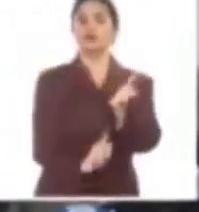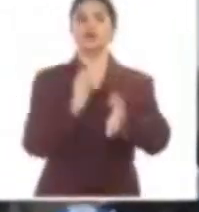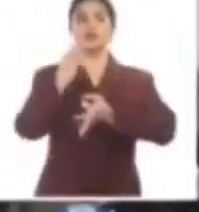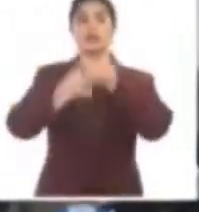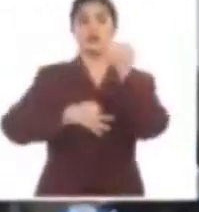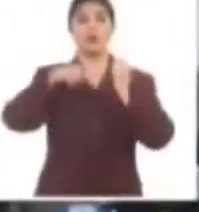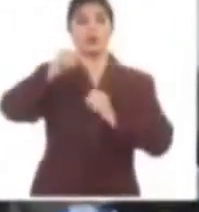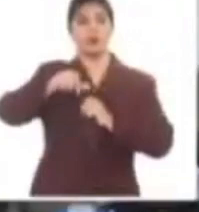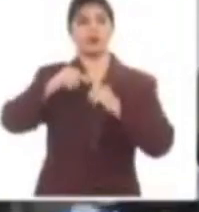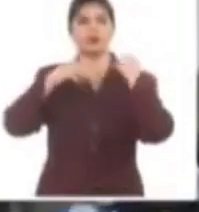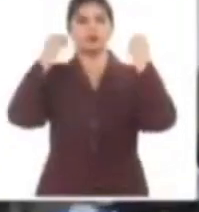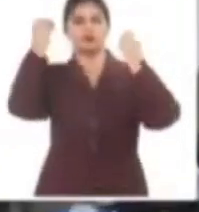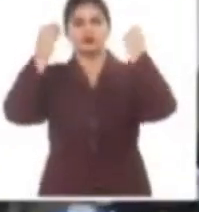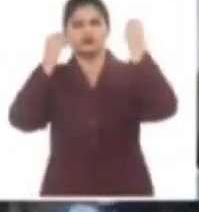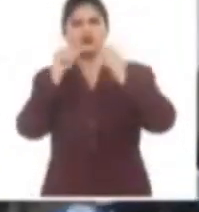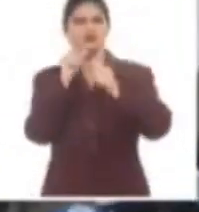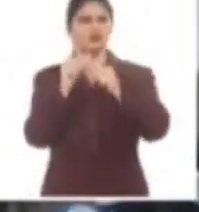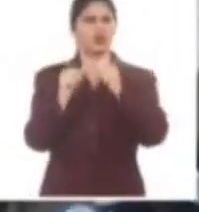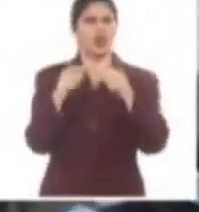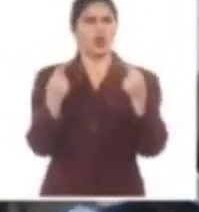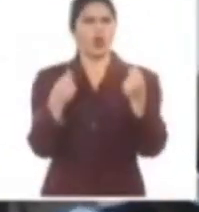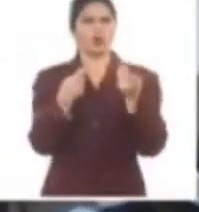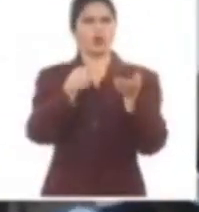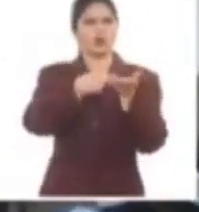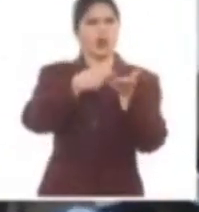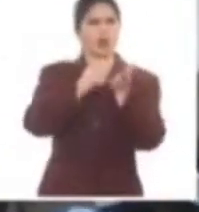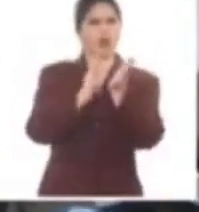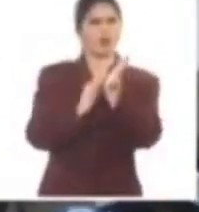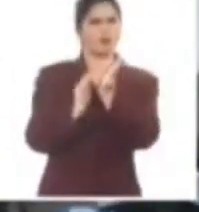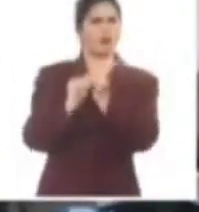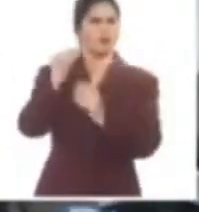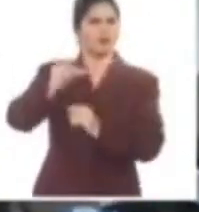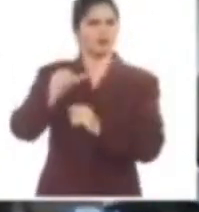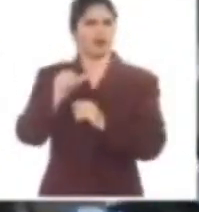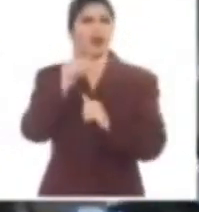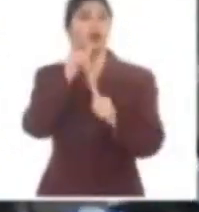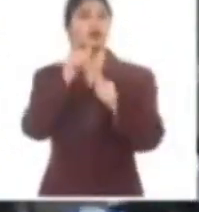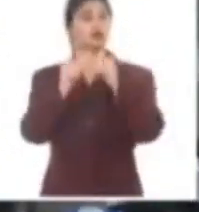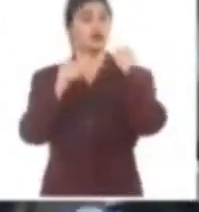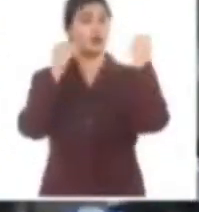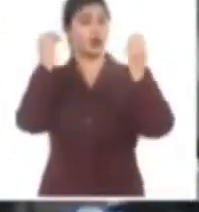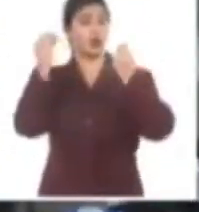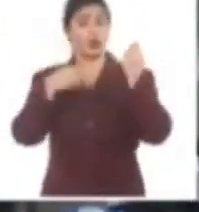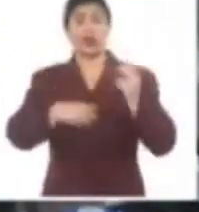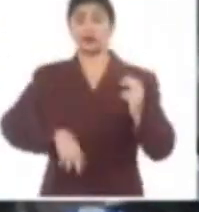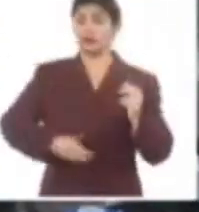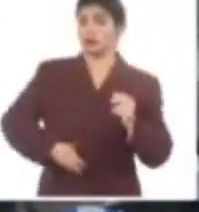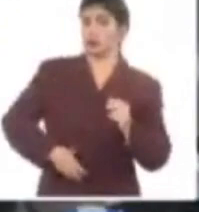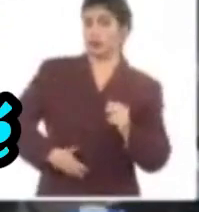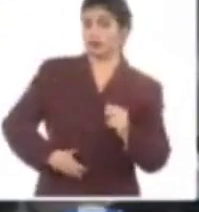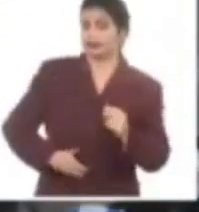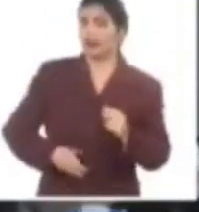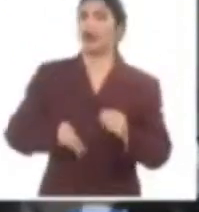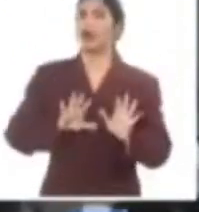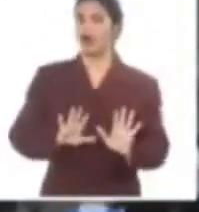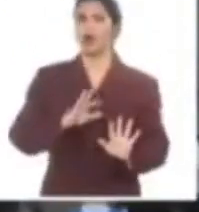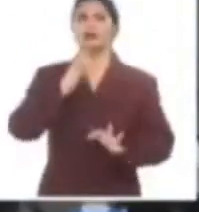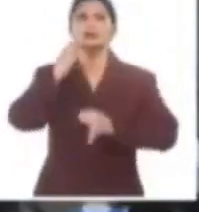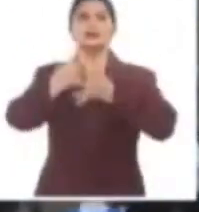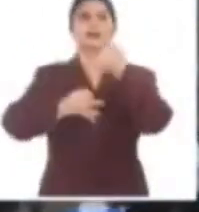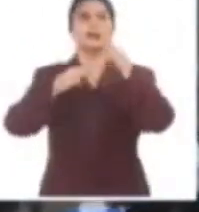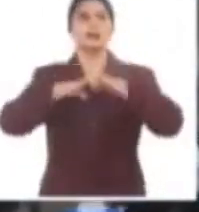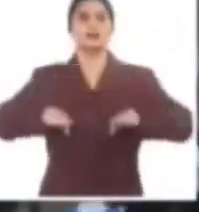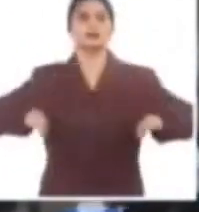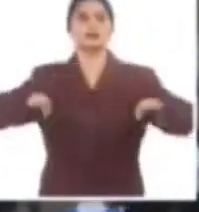electricidad. Ratificamos lo que dijimos. Se aplica esa medida, se explicó en la mesa redonda también, a